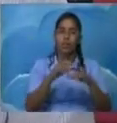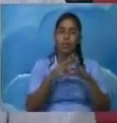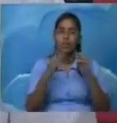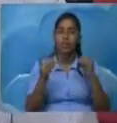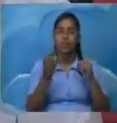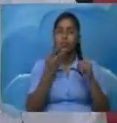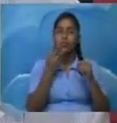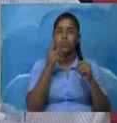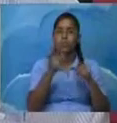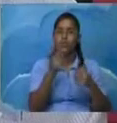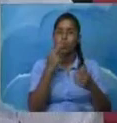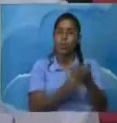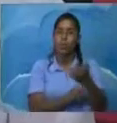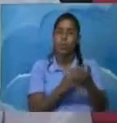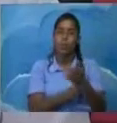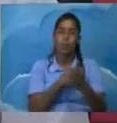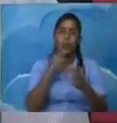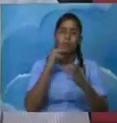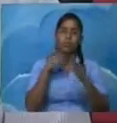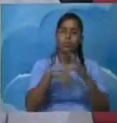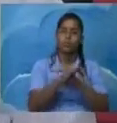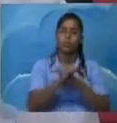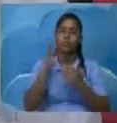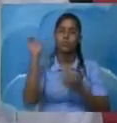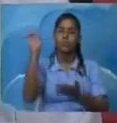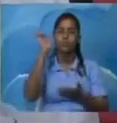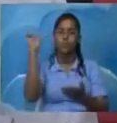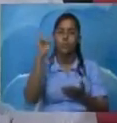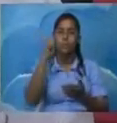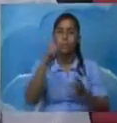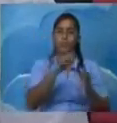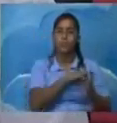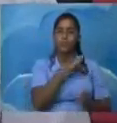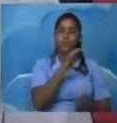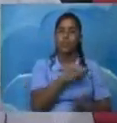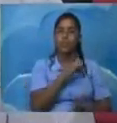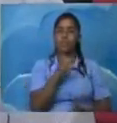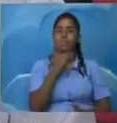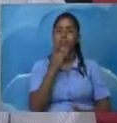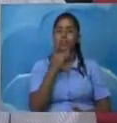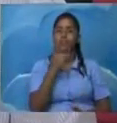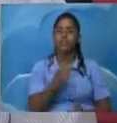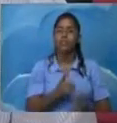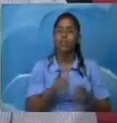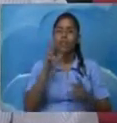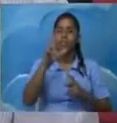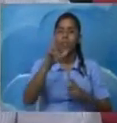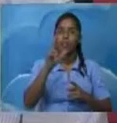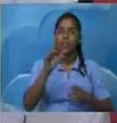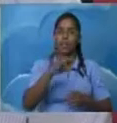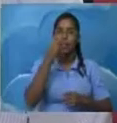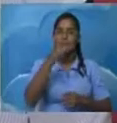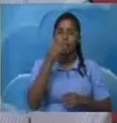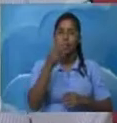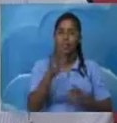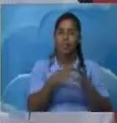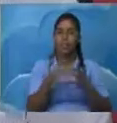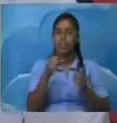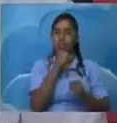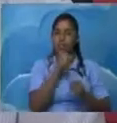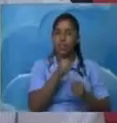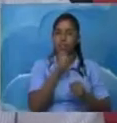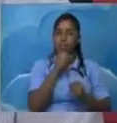por ejemplo, iban unos hermanos evangelizando, se encontraron con una señora ya tarde, como a las 3 de la tarde. Se encontraron con ella y la viejita,